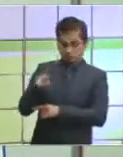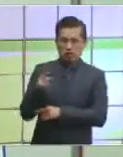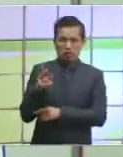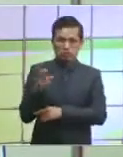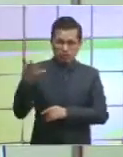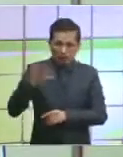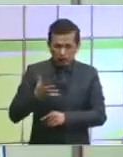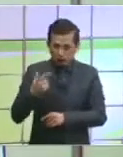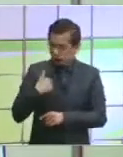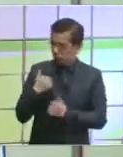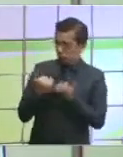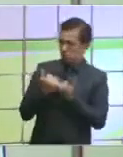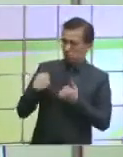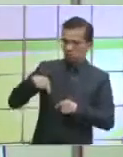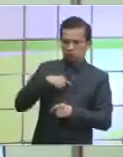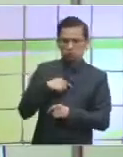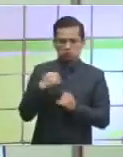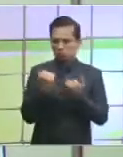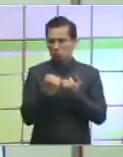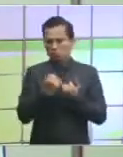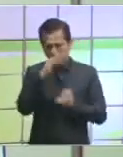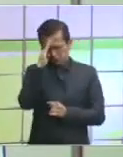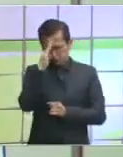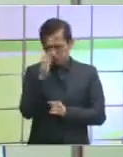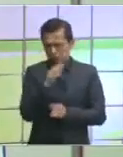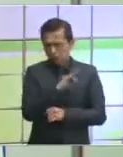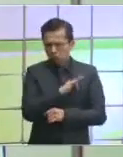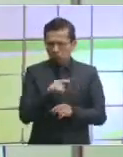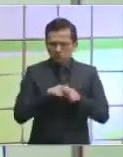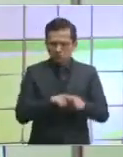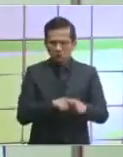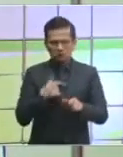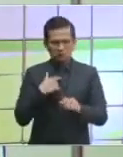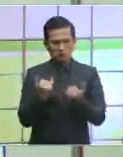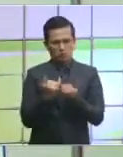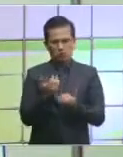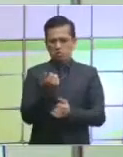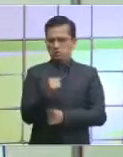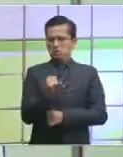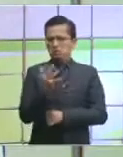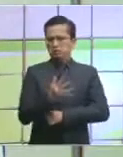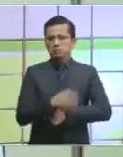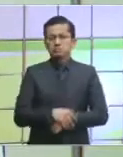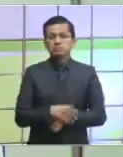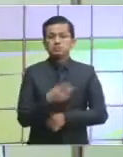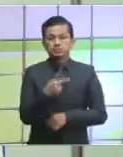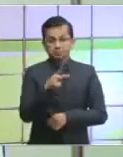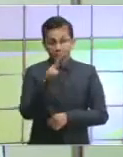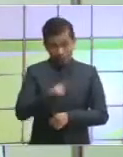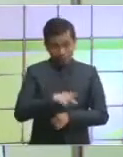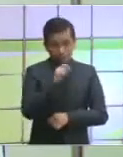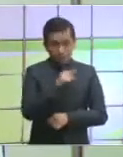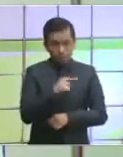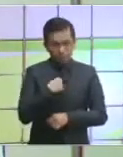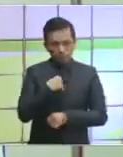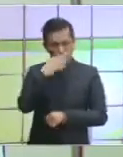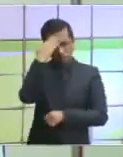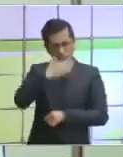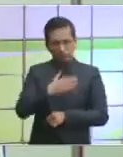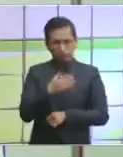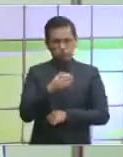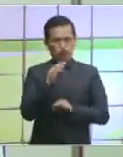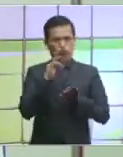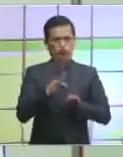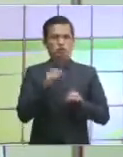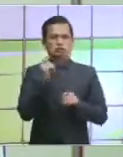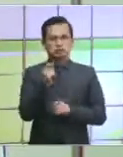porque cuando llegue del ministro me pareció que era conveniente hacerlo y sigo esa práctica pero no dejo de reconocer que lo correcto sería generar